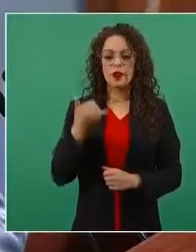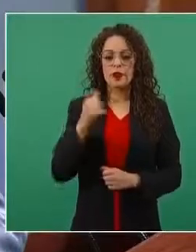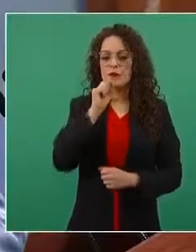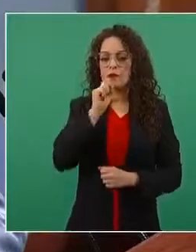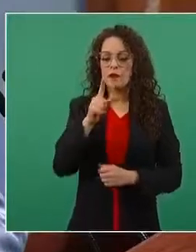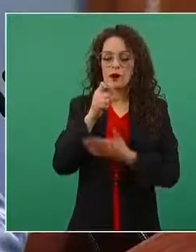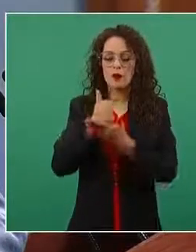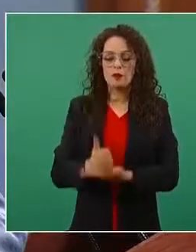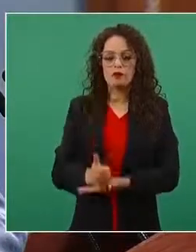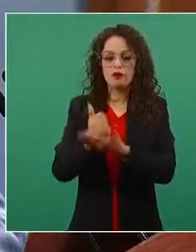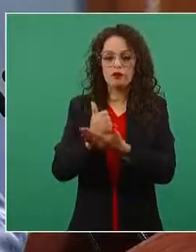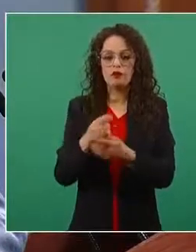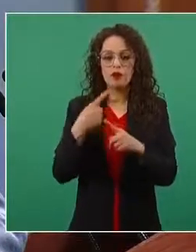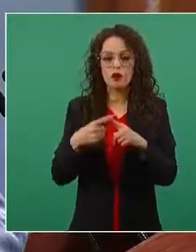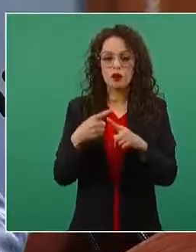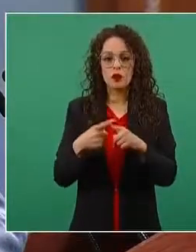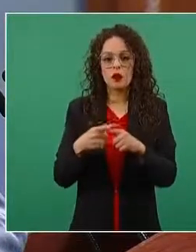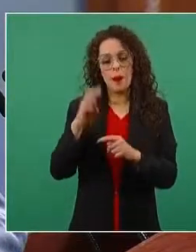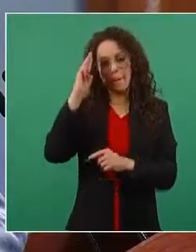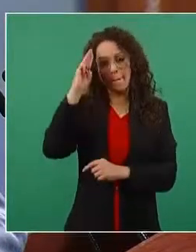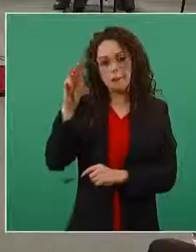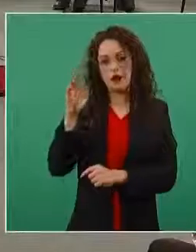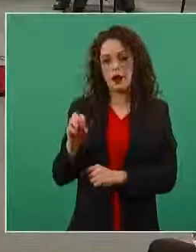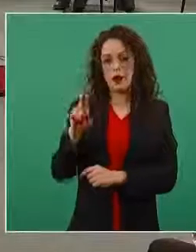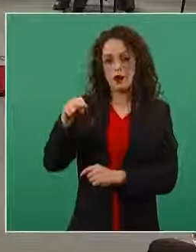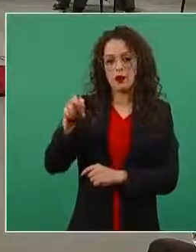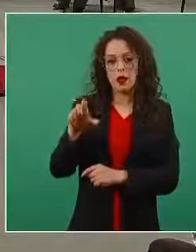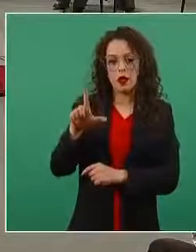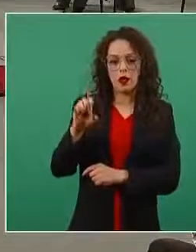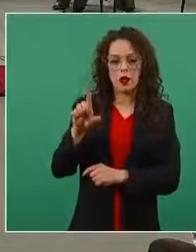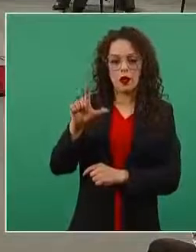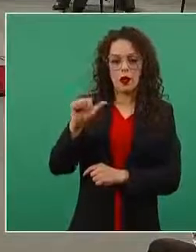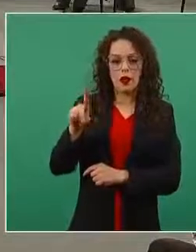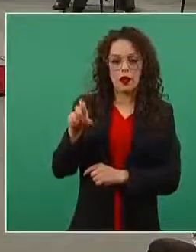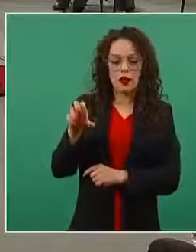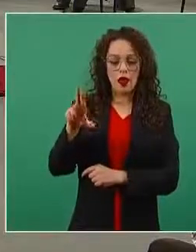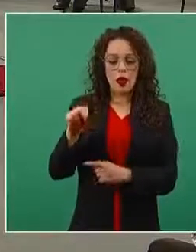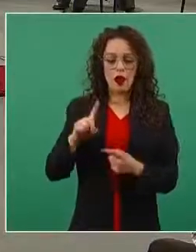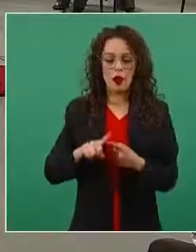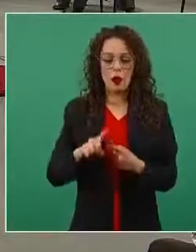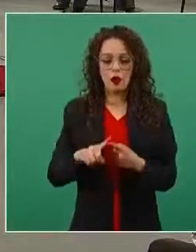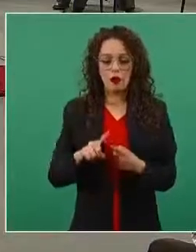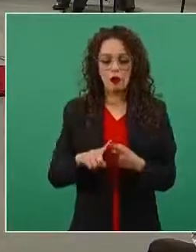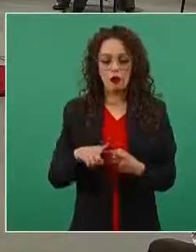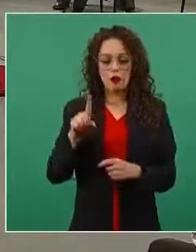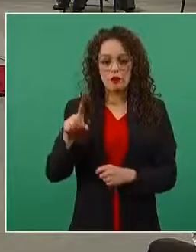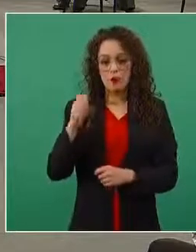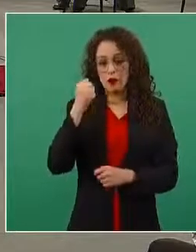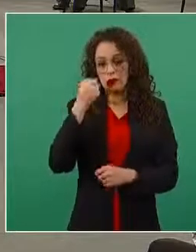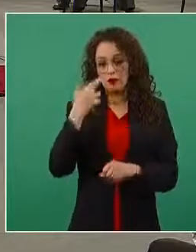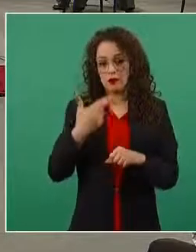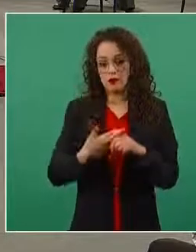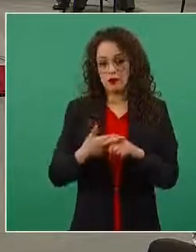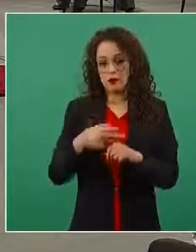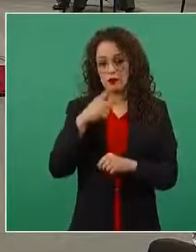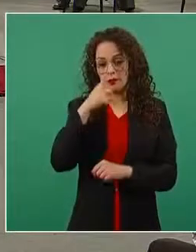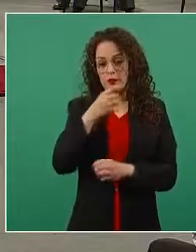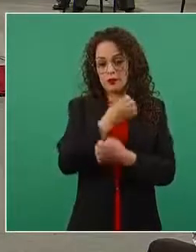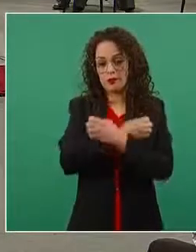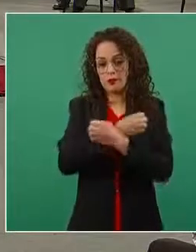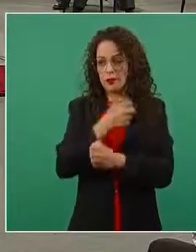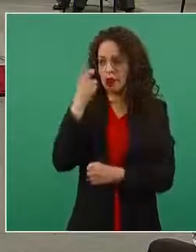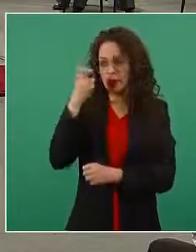ayudando, la maestra Cornelio Landero, que es la secretaria de Educación en el